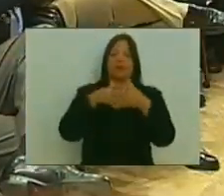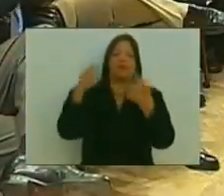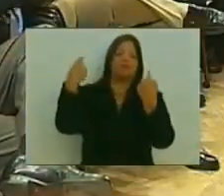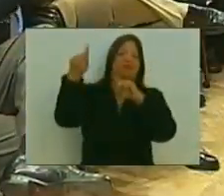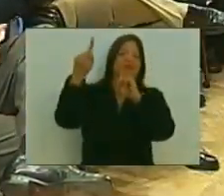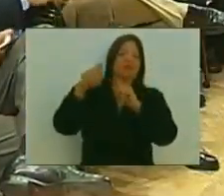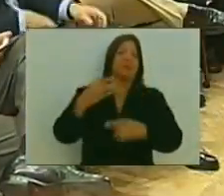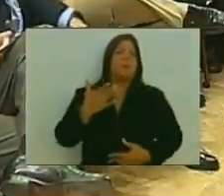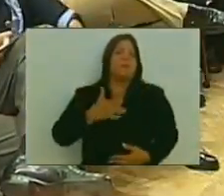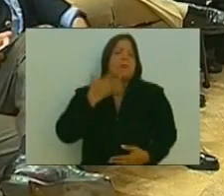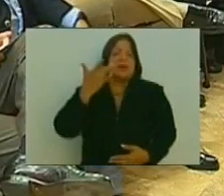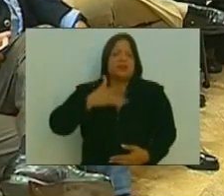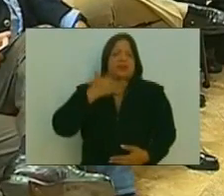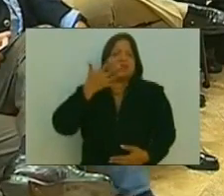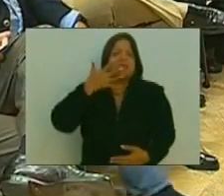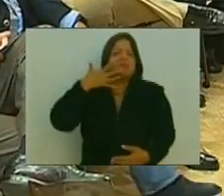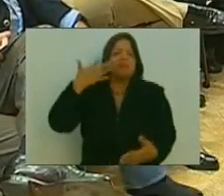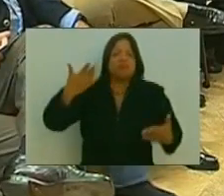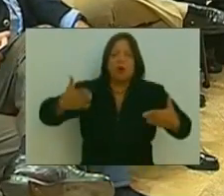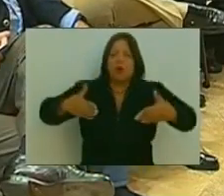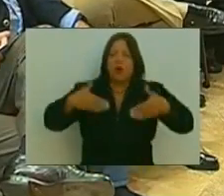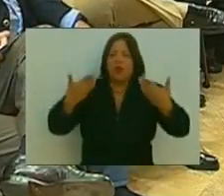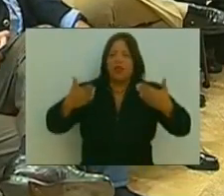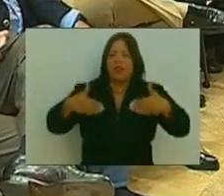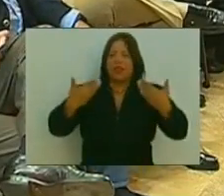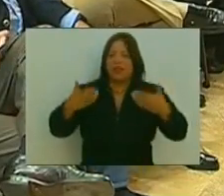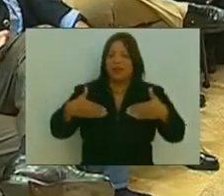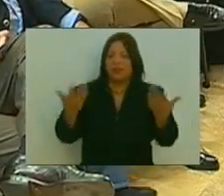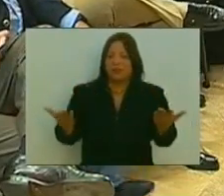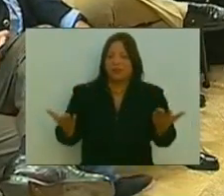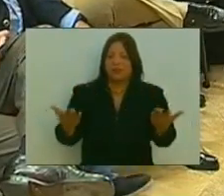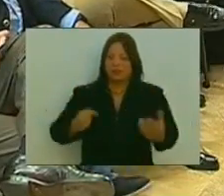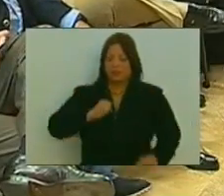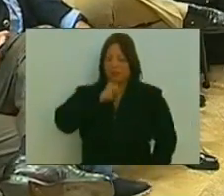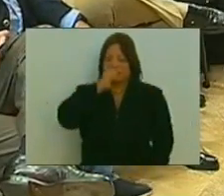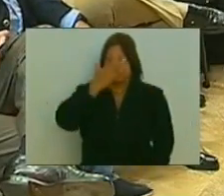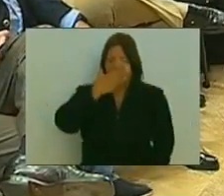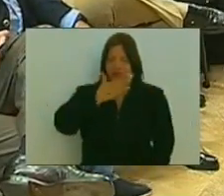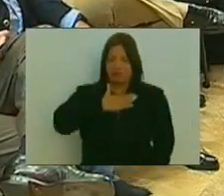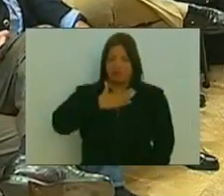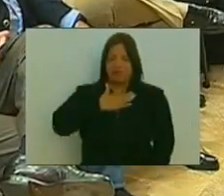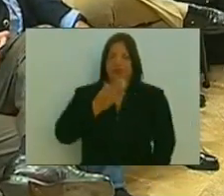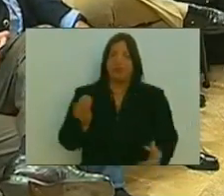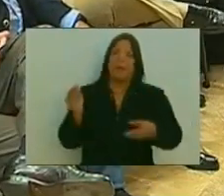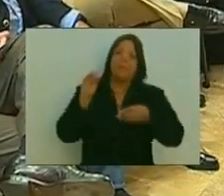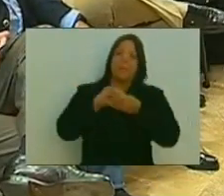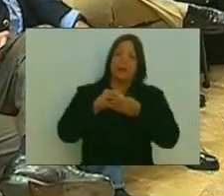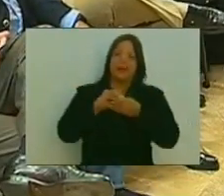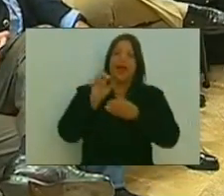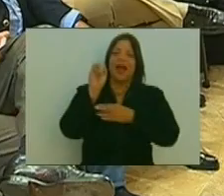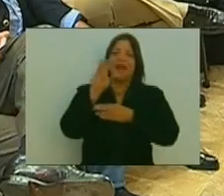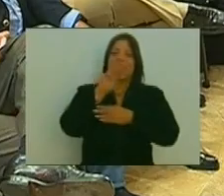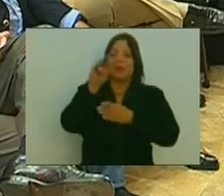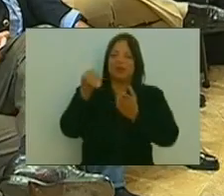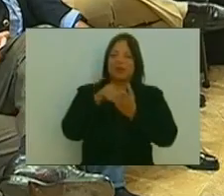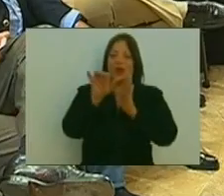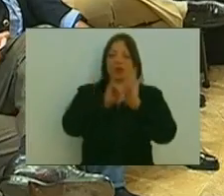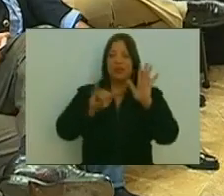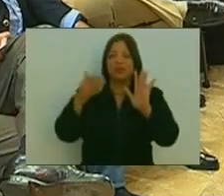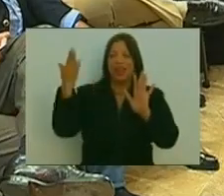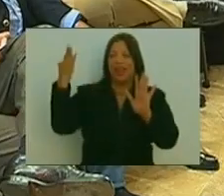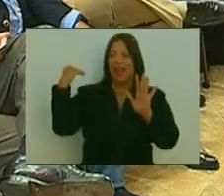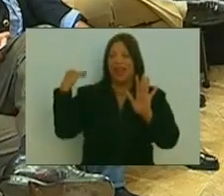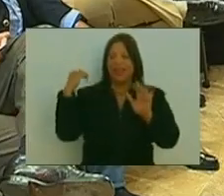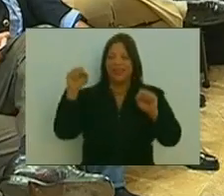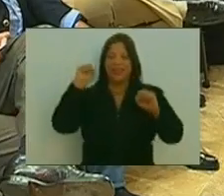Me siento bien contento de ser parte de esta convocatoria que hizo el